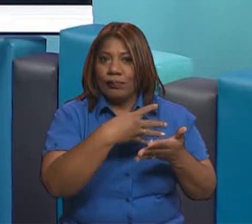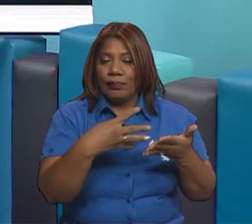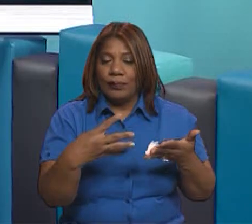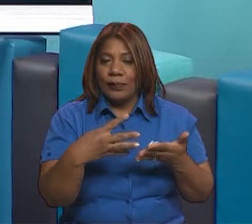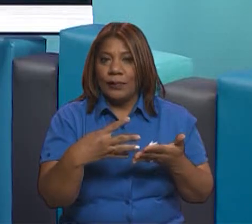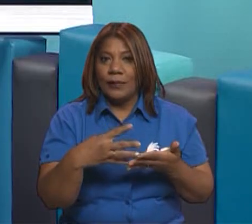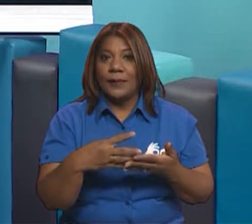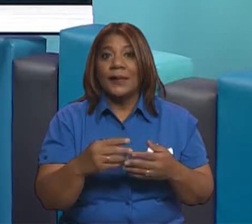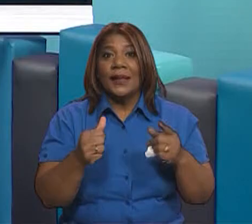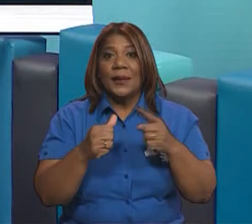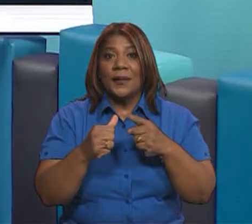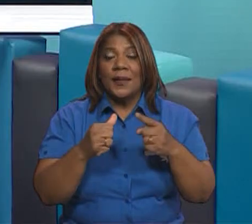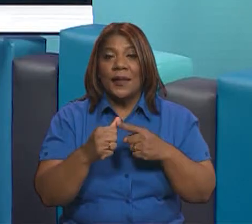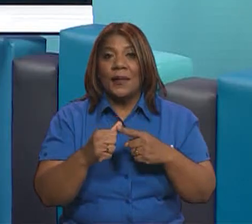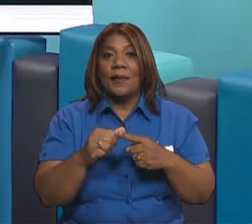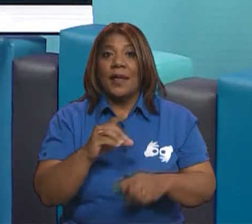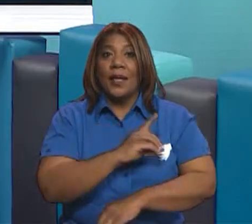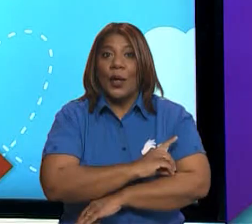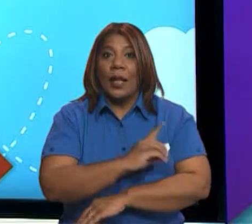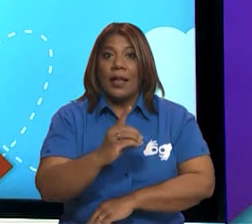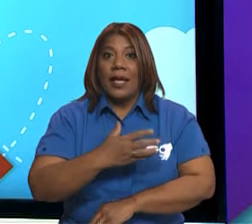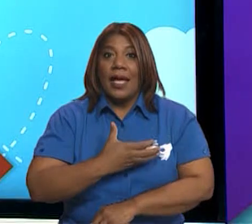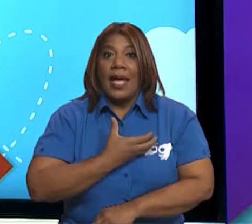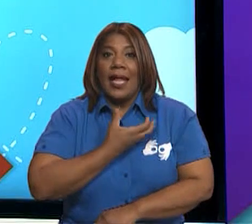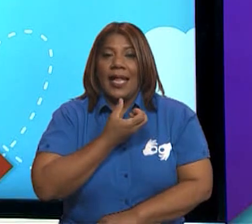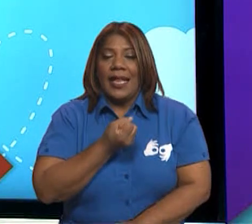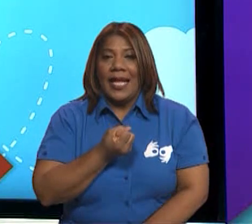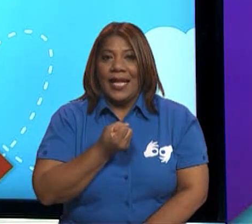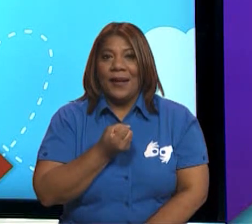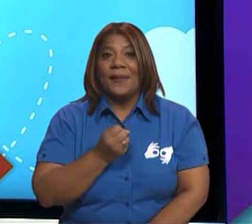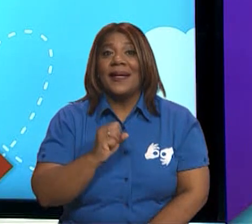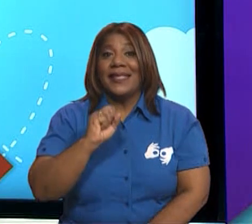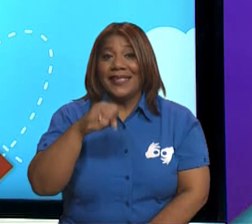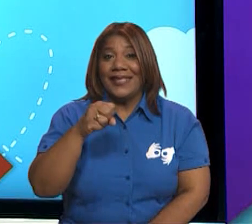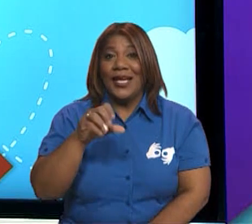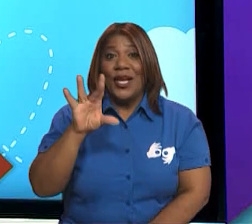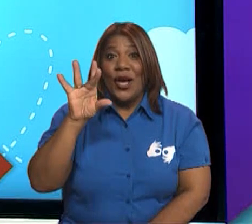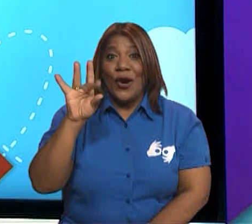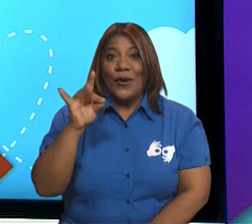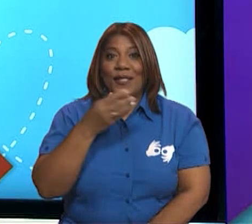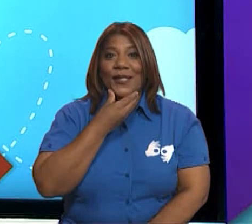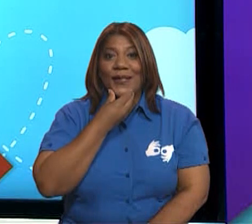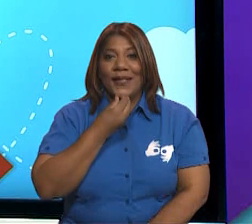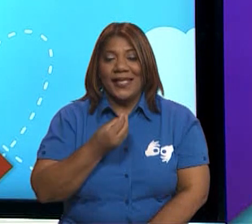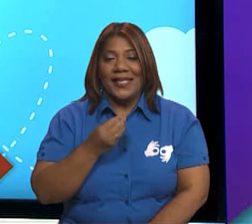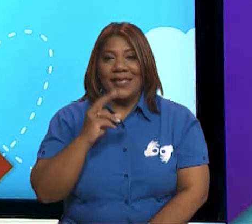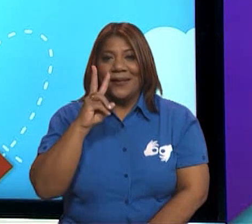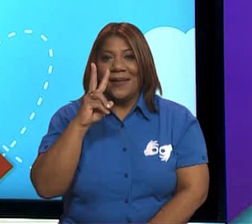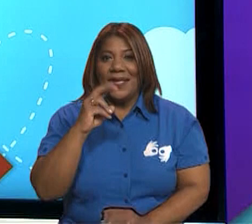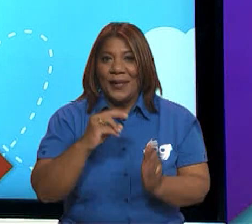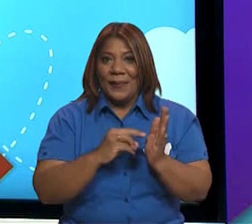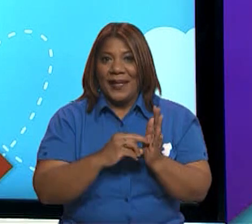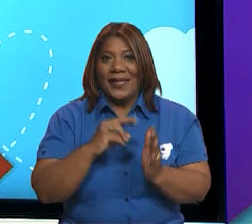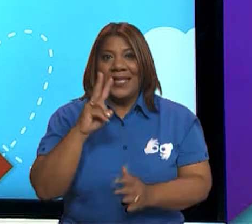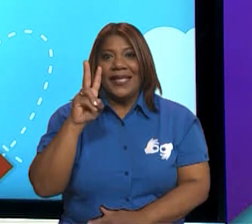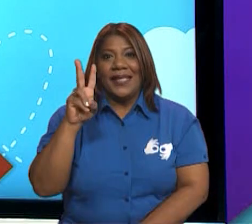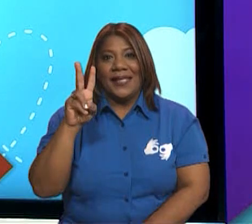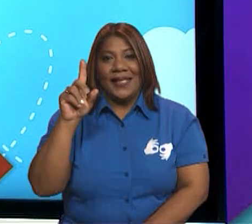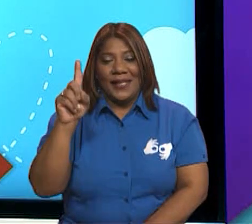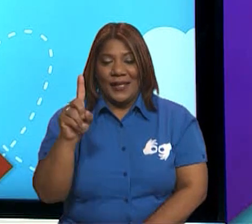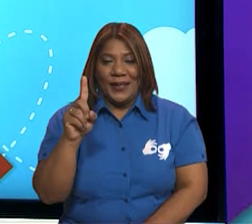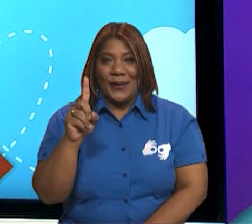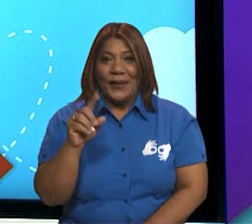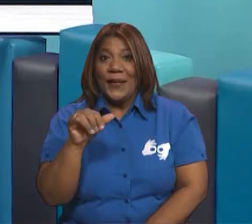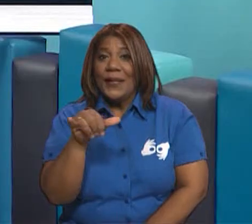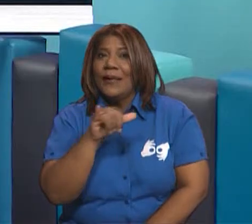primero era el Día de la Madre, veamos qué día cae. Muy bien, el 8 de diciembre de 2021. Esta fecha es